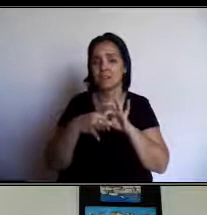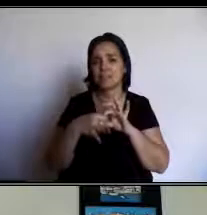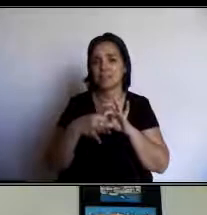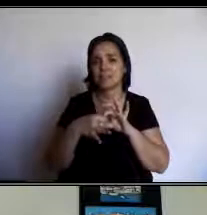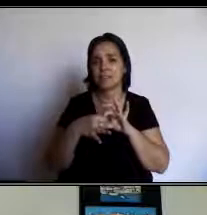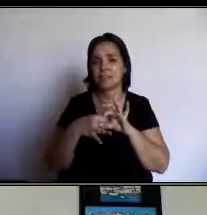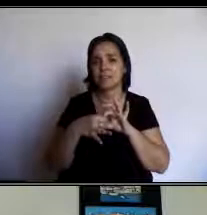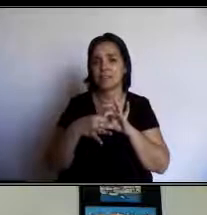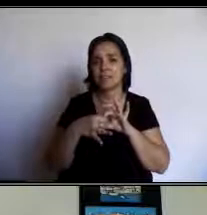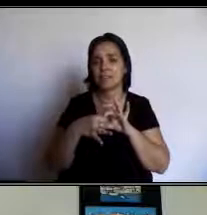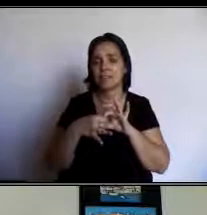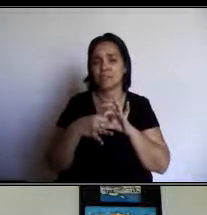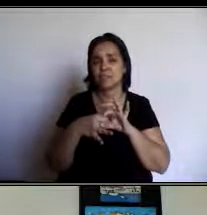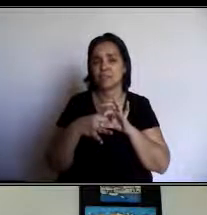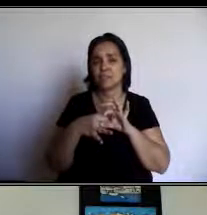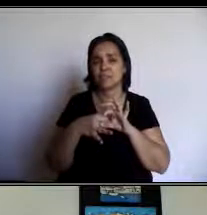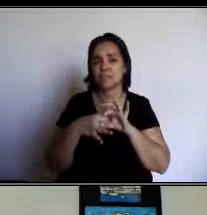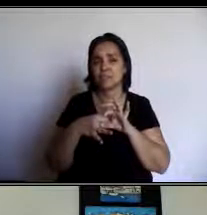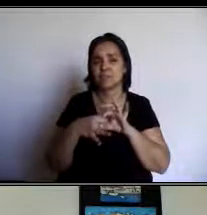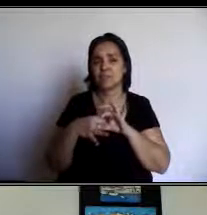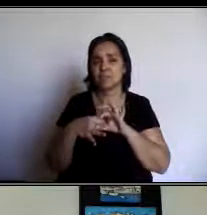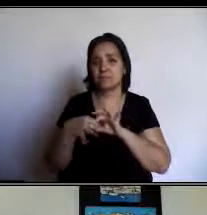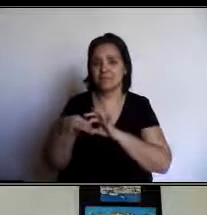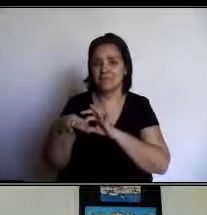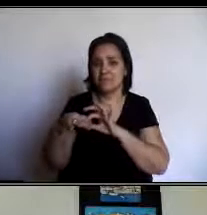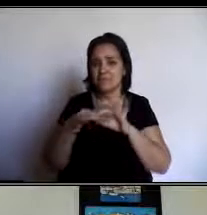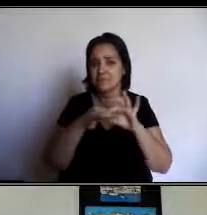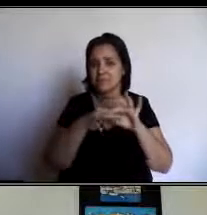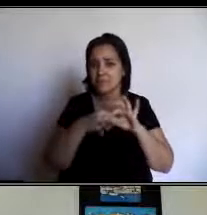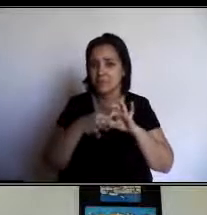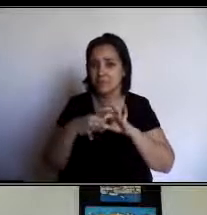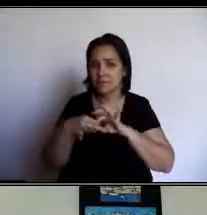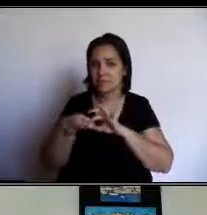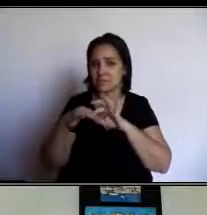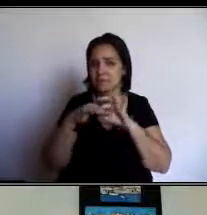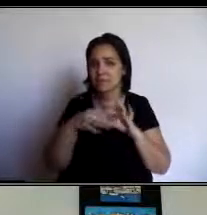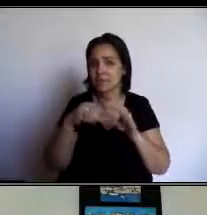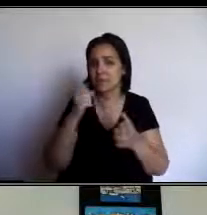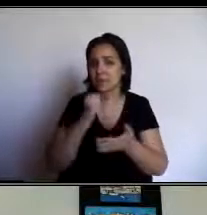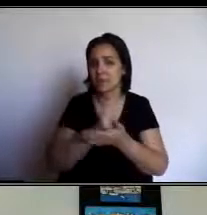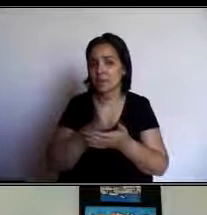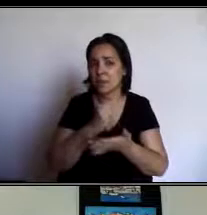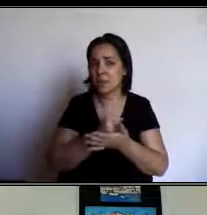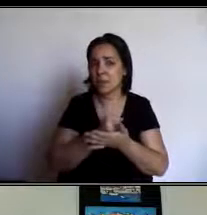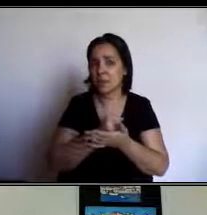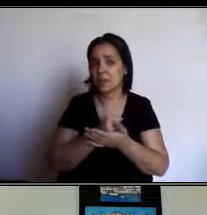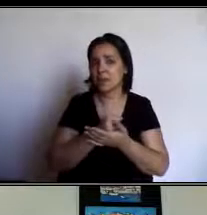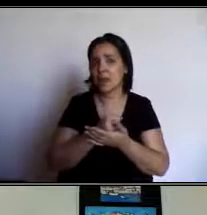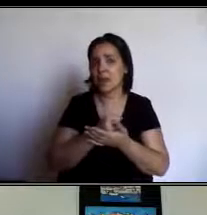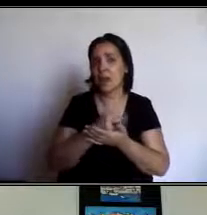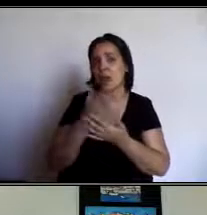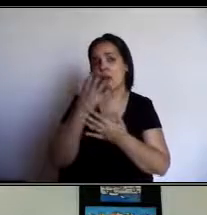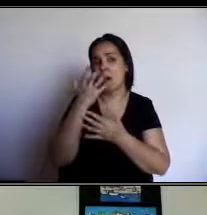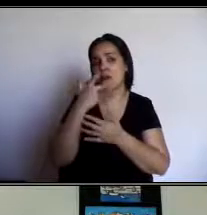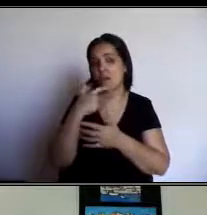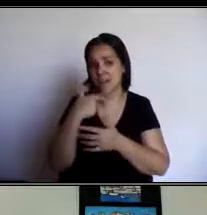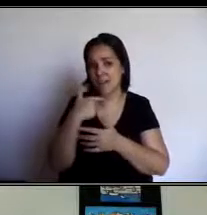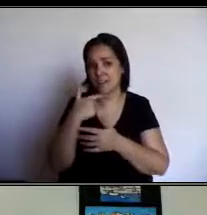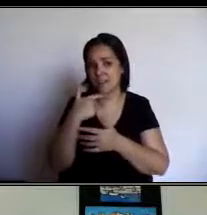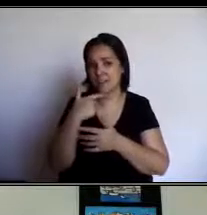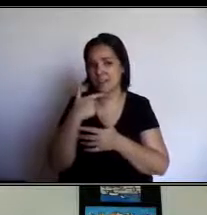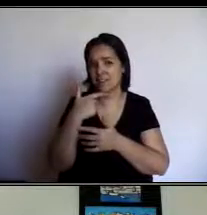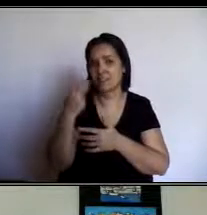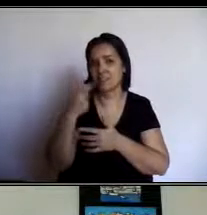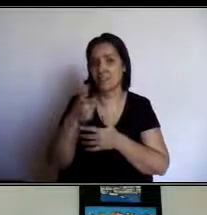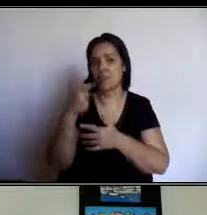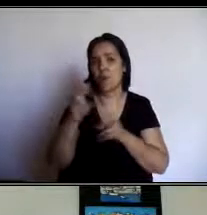con esa red de Fab Labs, que bueno, es la marca más conocida, por decirlo de algún modo, que ¿qué es lo que pretende? Lo que pretende